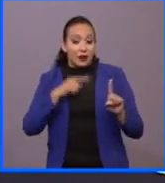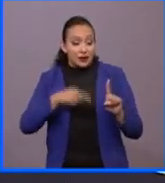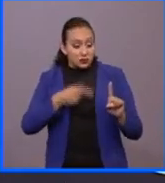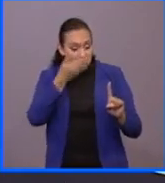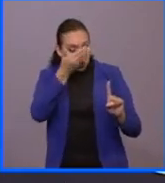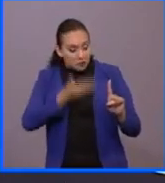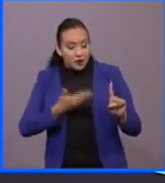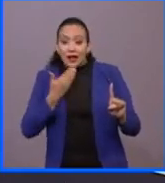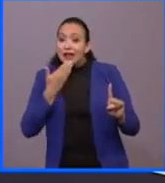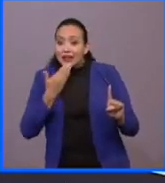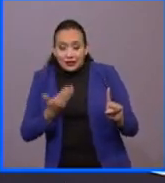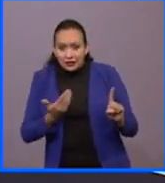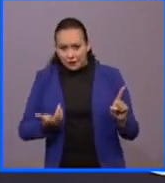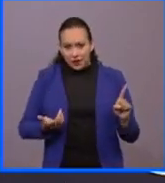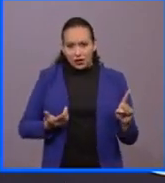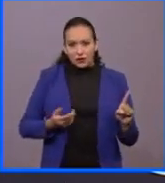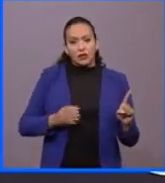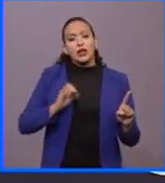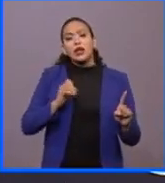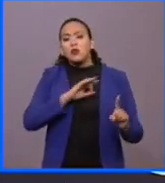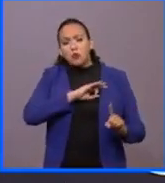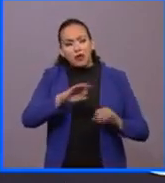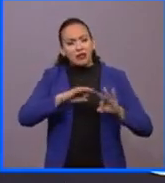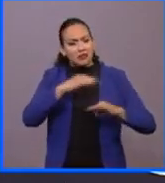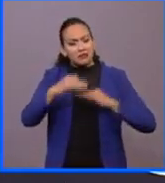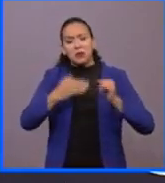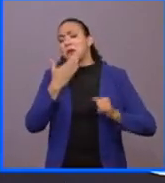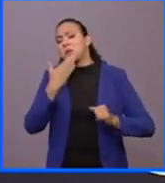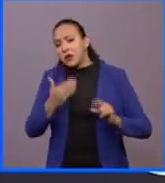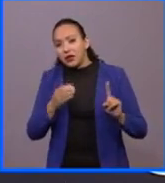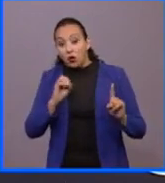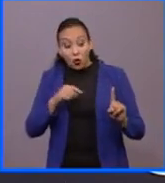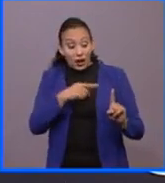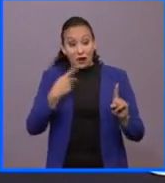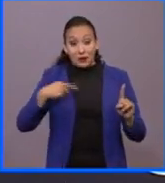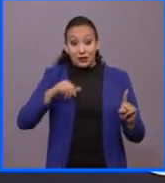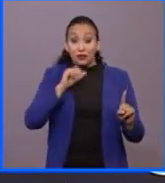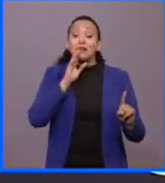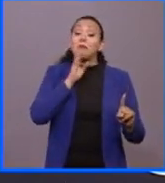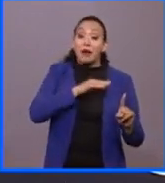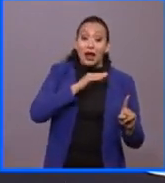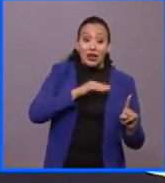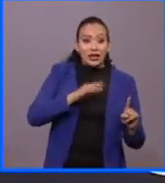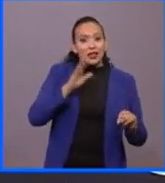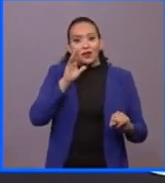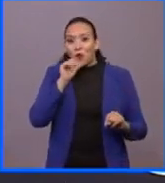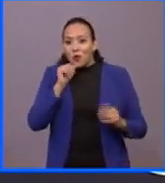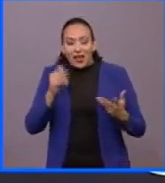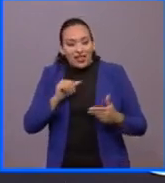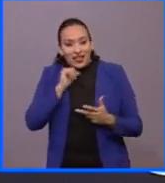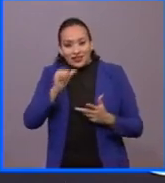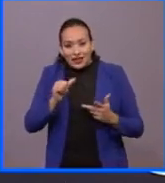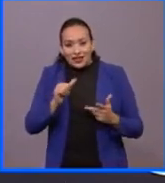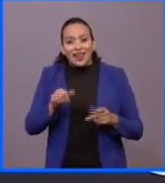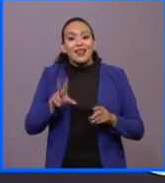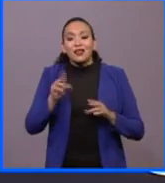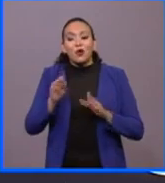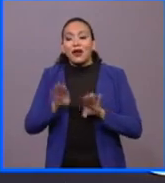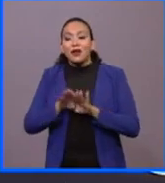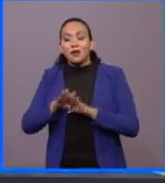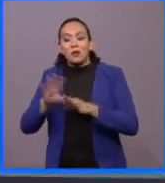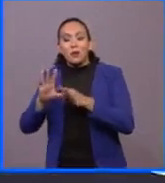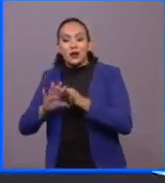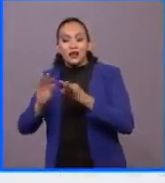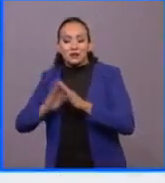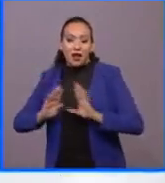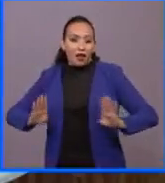todo, o está perfectamente mal y es incapaz de hacer prácticamente nada. No hay grados intermedios en esta